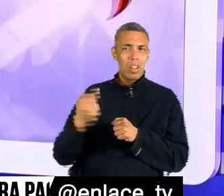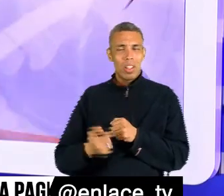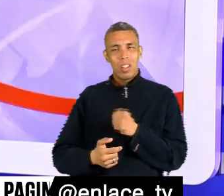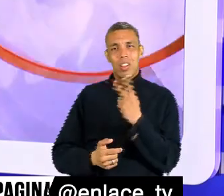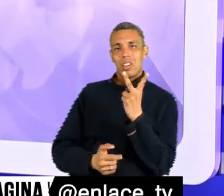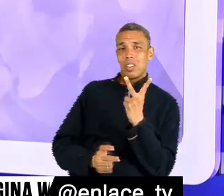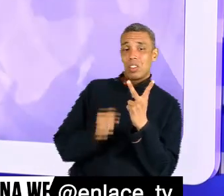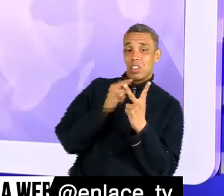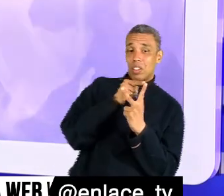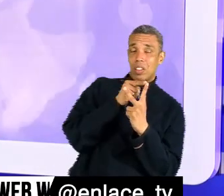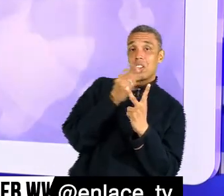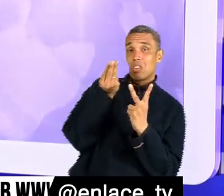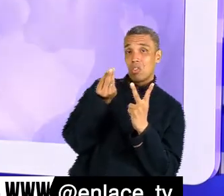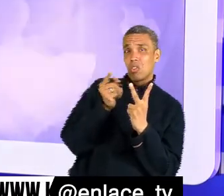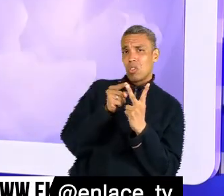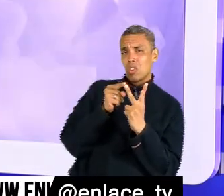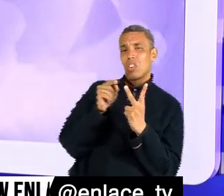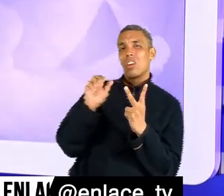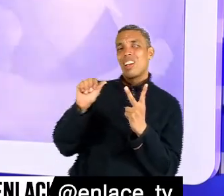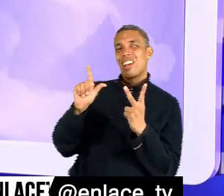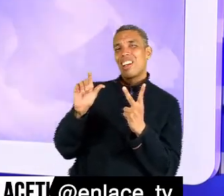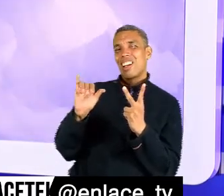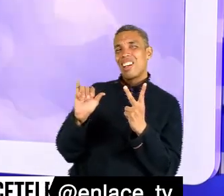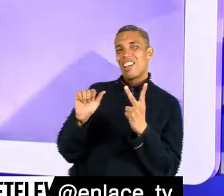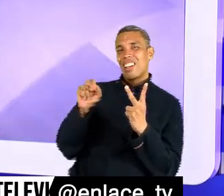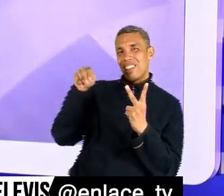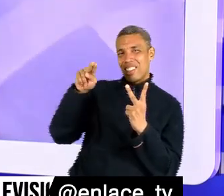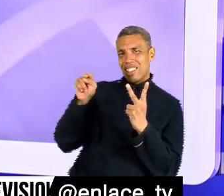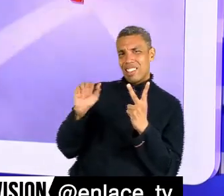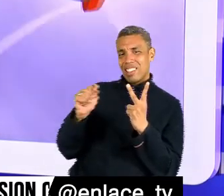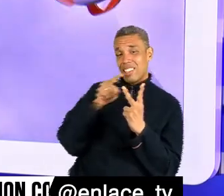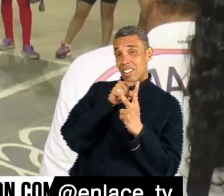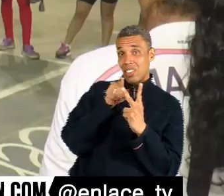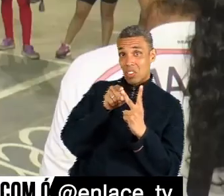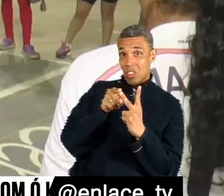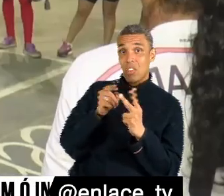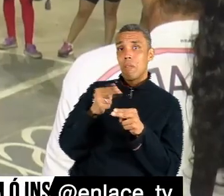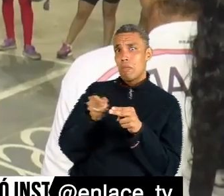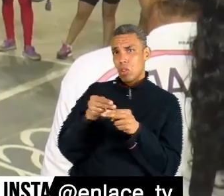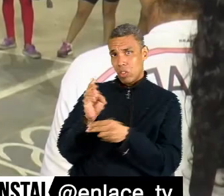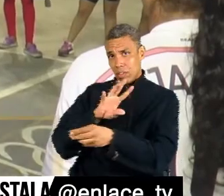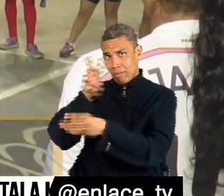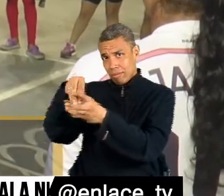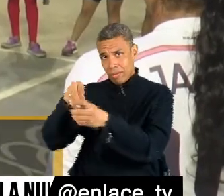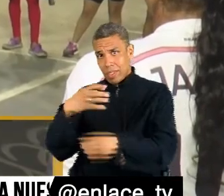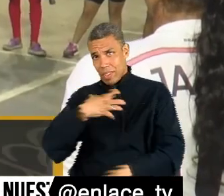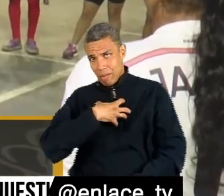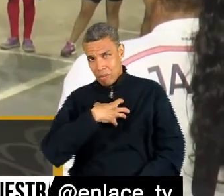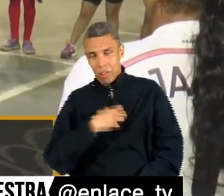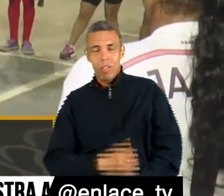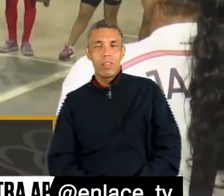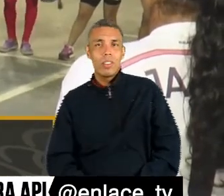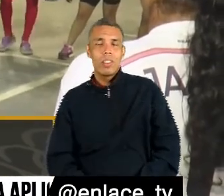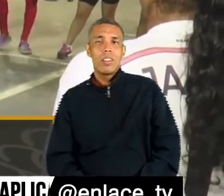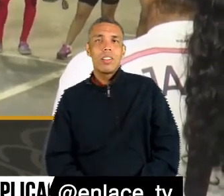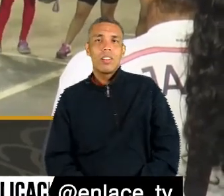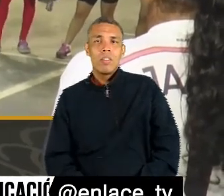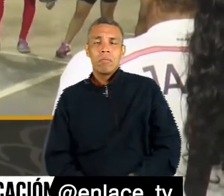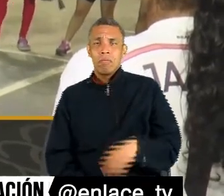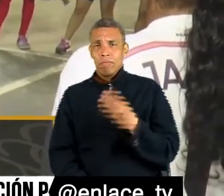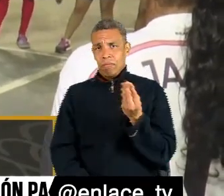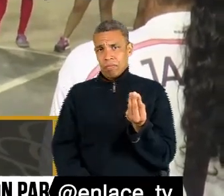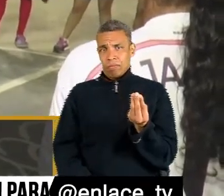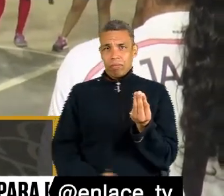de nuestra ciudad, los cuales participarán en el torneo de DIFútbol. Con toda su plantilla, el onceno